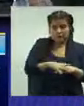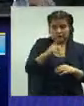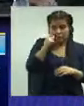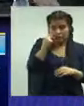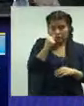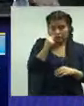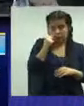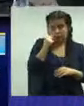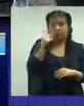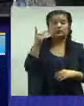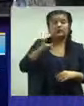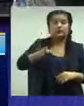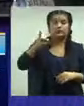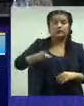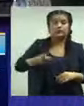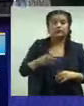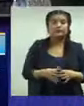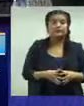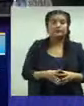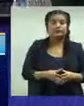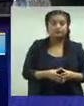diputado.